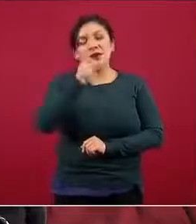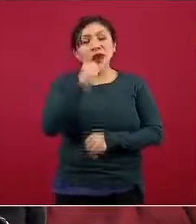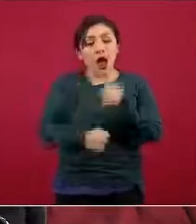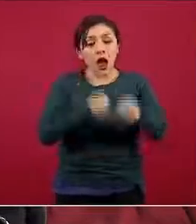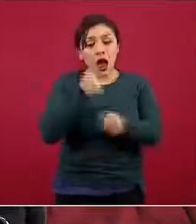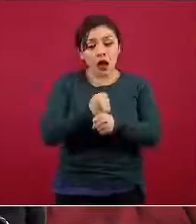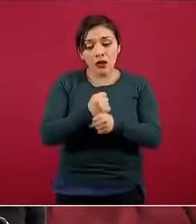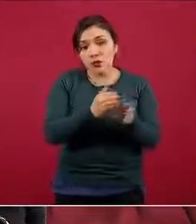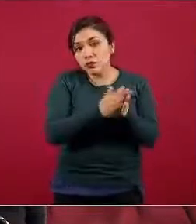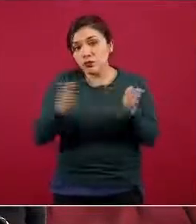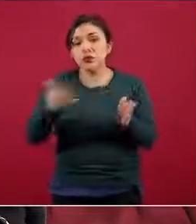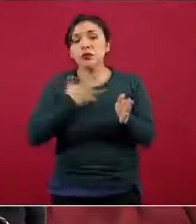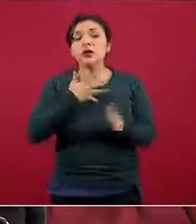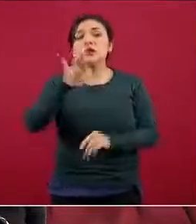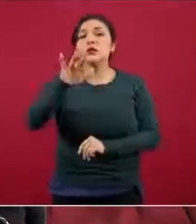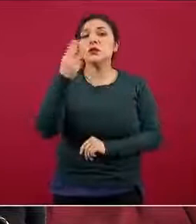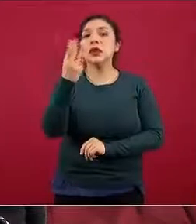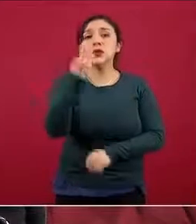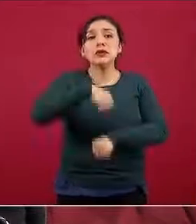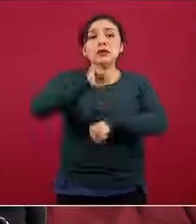tenemos 53 semanas